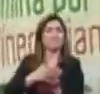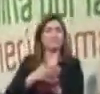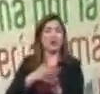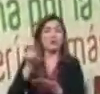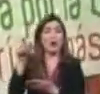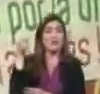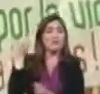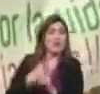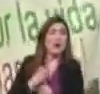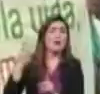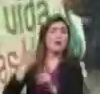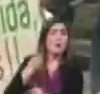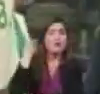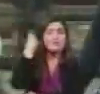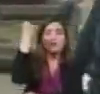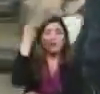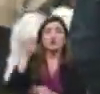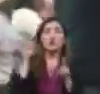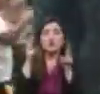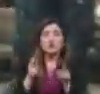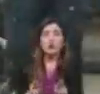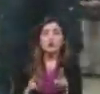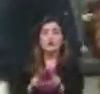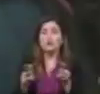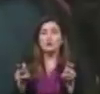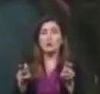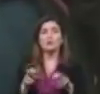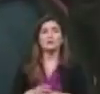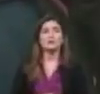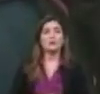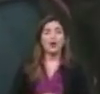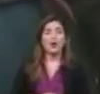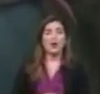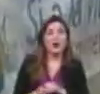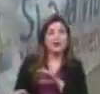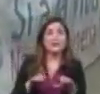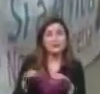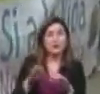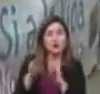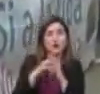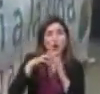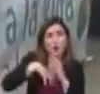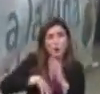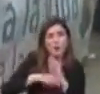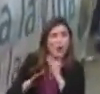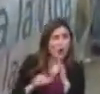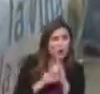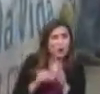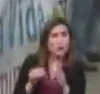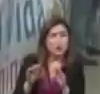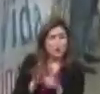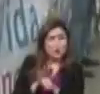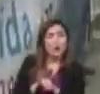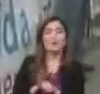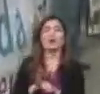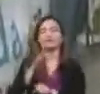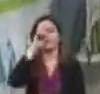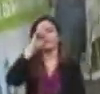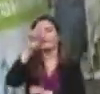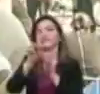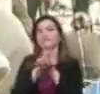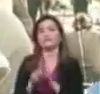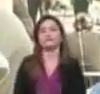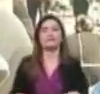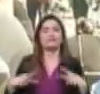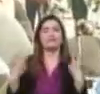activistas por los derechos humanos y de la naturaleza no se oponen radicalmente a la actividad, pero piden respeto a la ley y a la